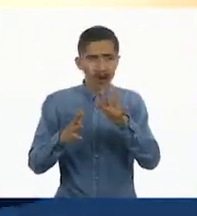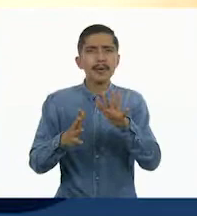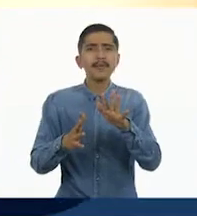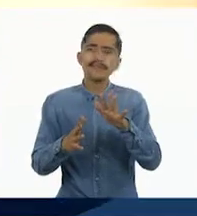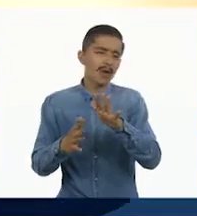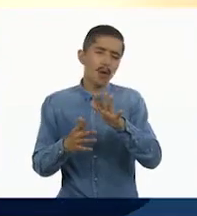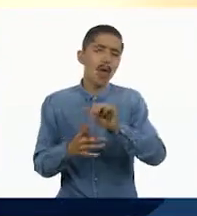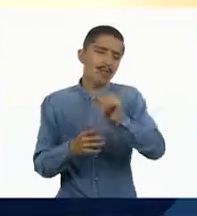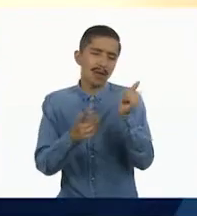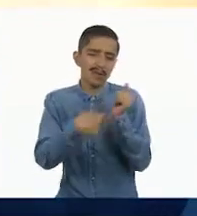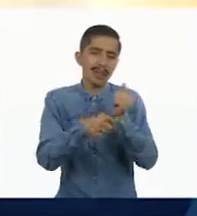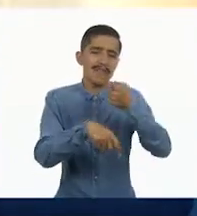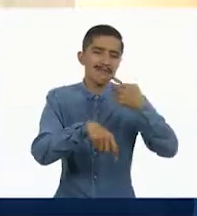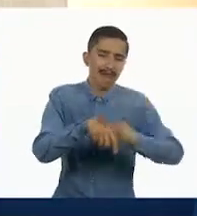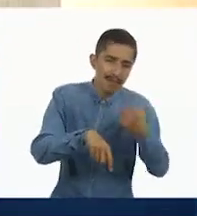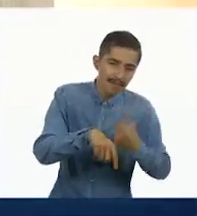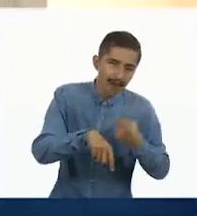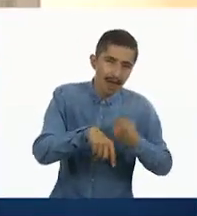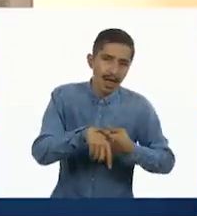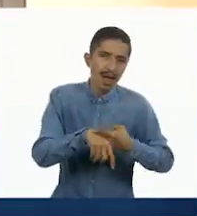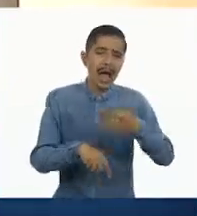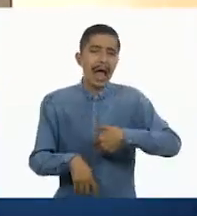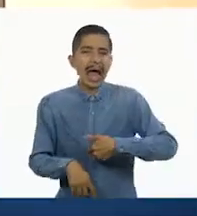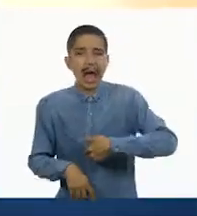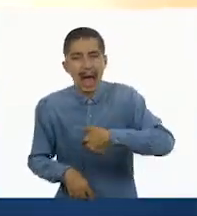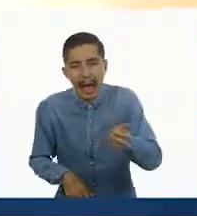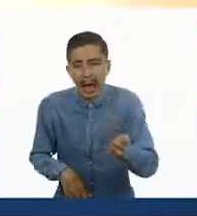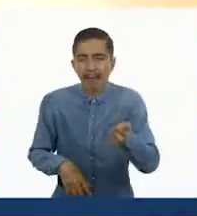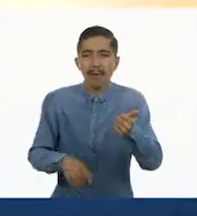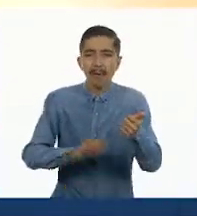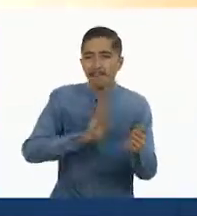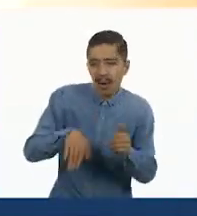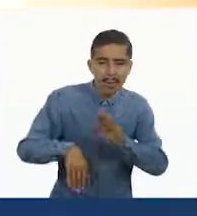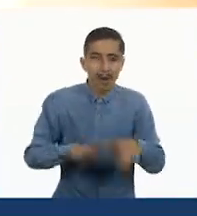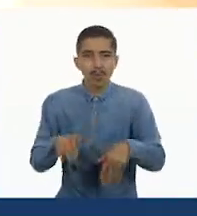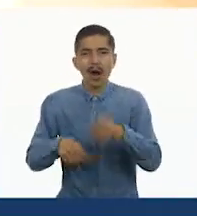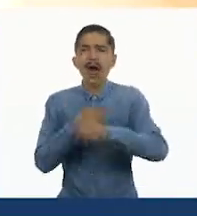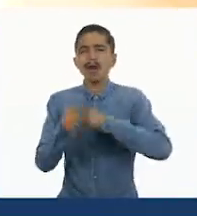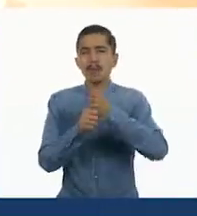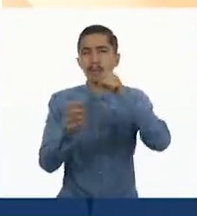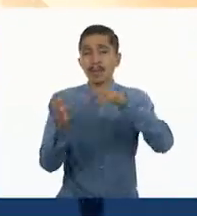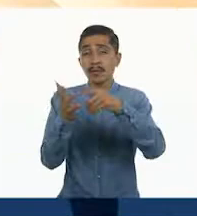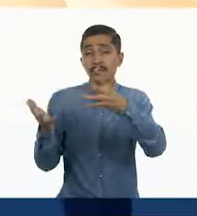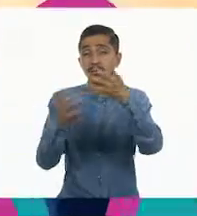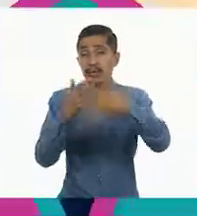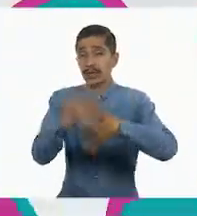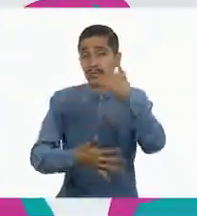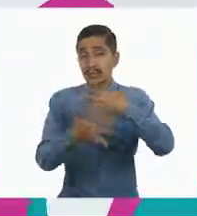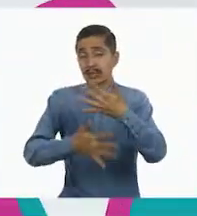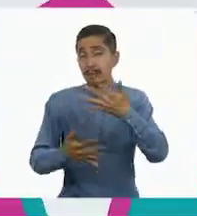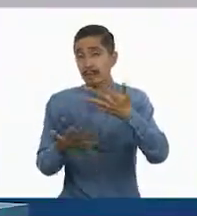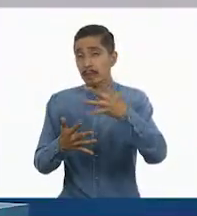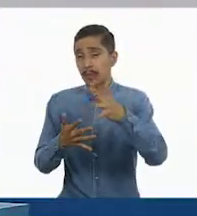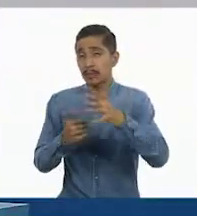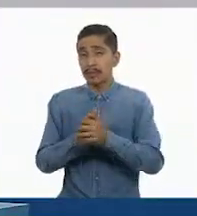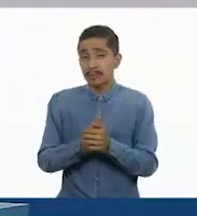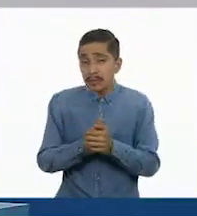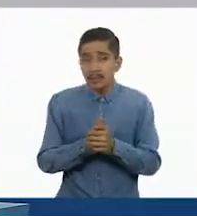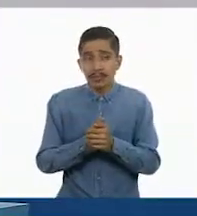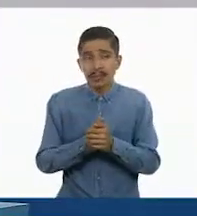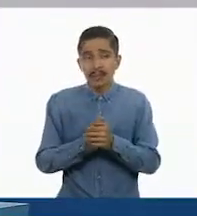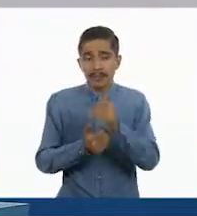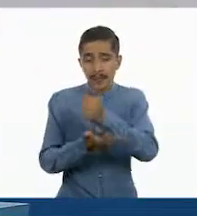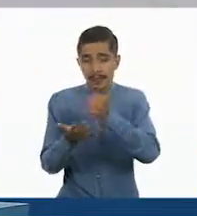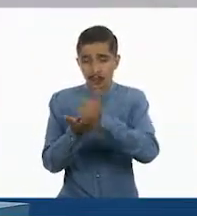otras enfermedades y por hambre. Incluso en el año de 1915 le pusieron la